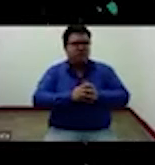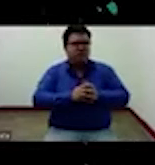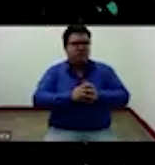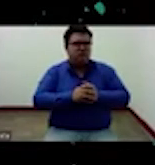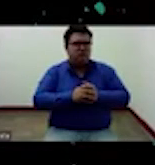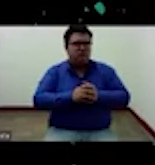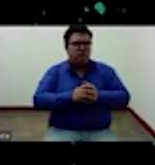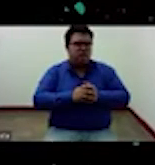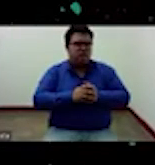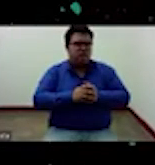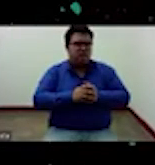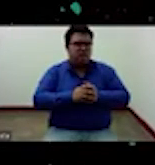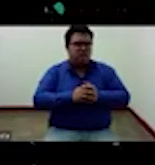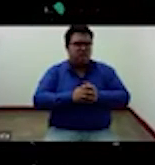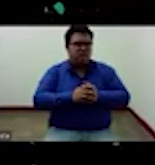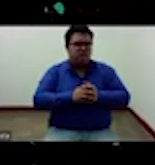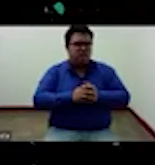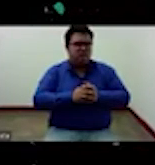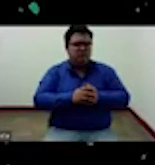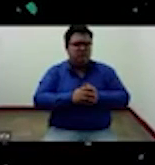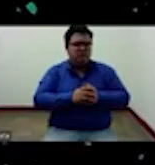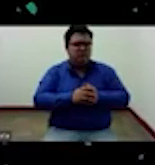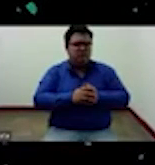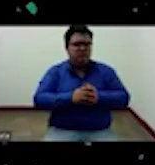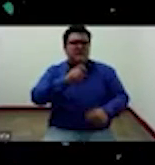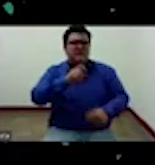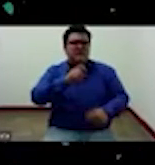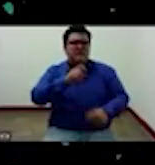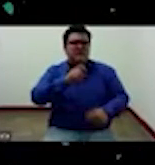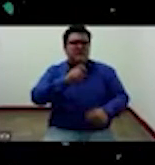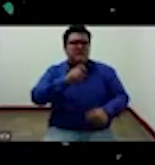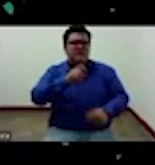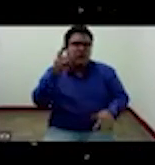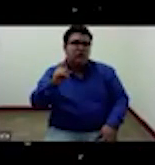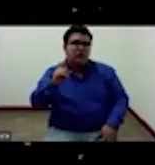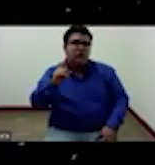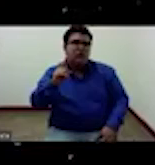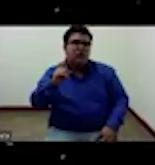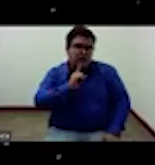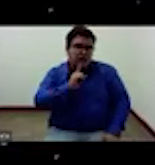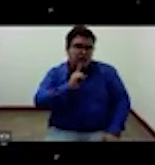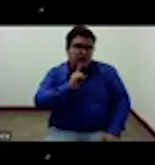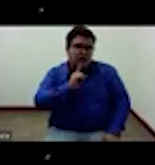¿qué pasaría si la sordera, por ejemplo, se considerara una habilidad del oído?